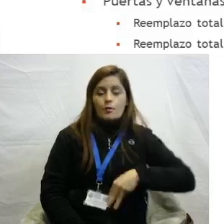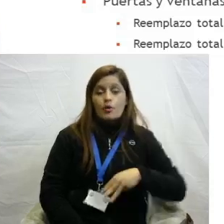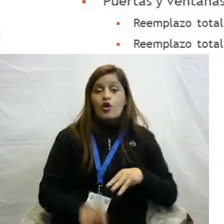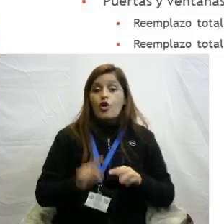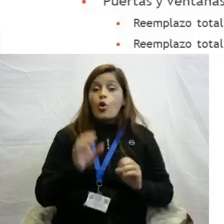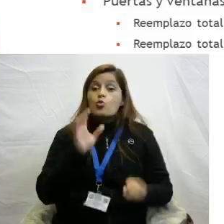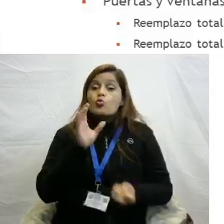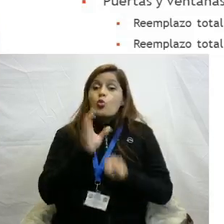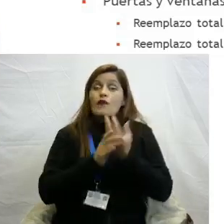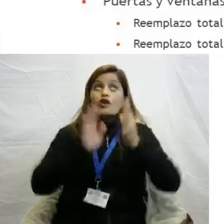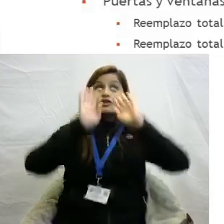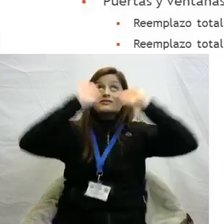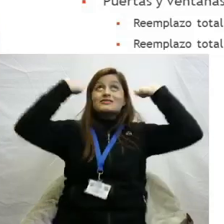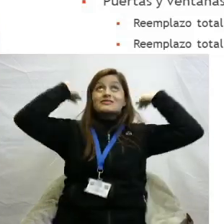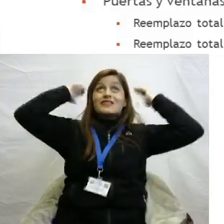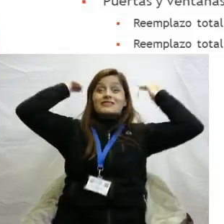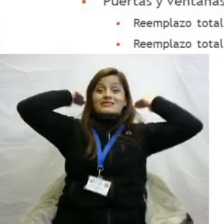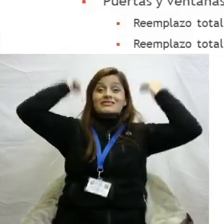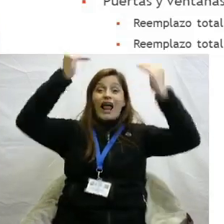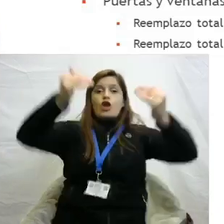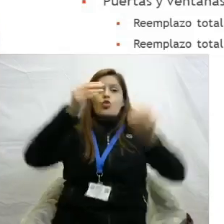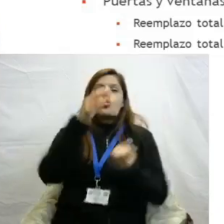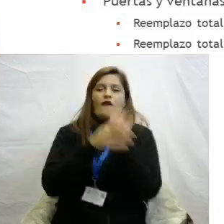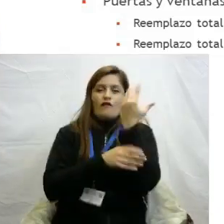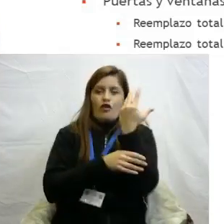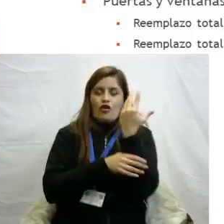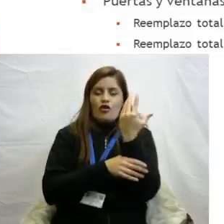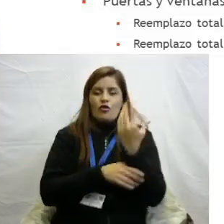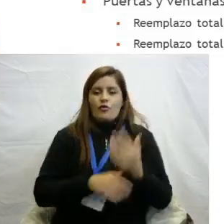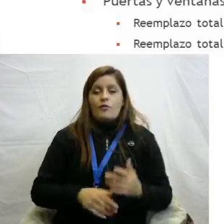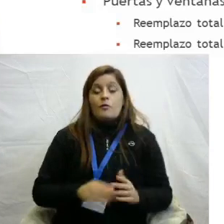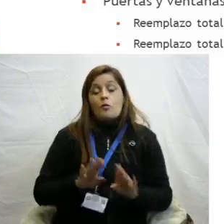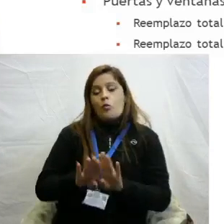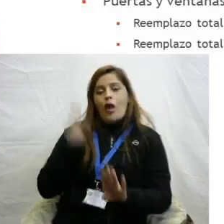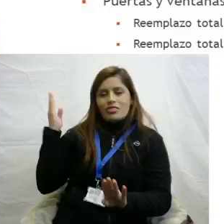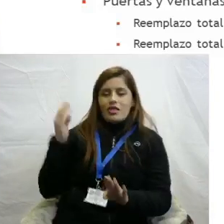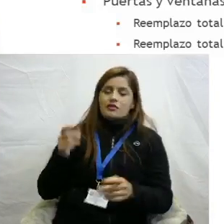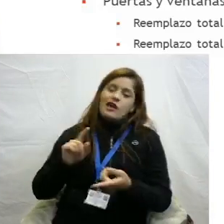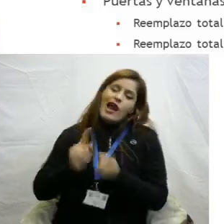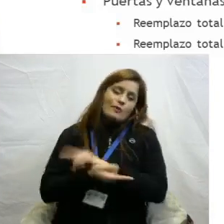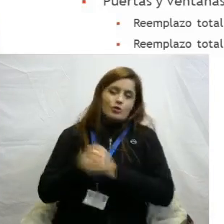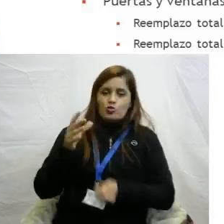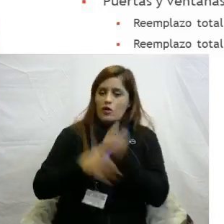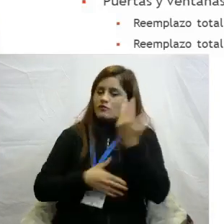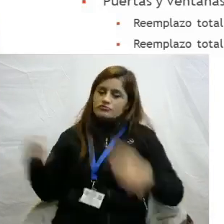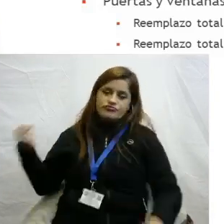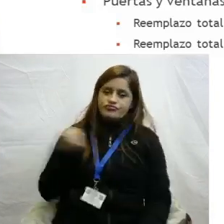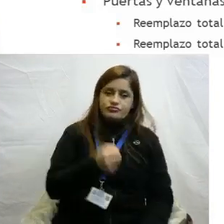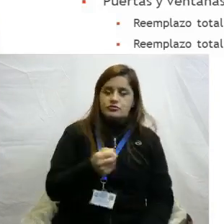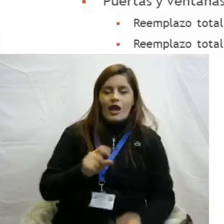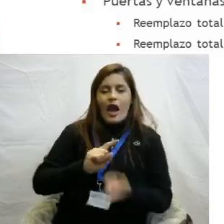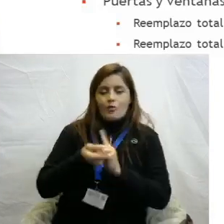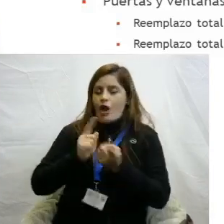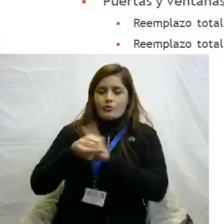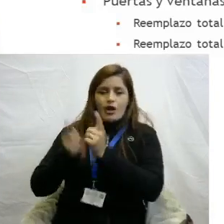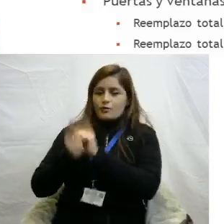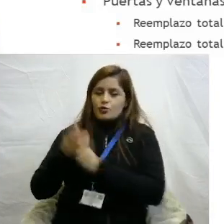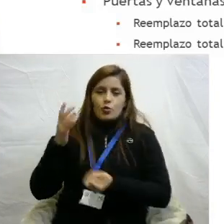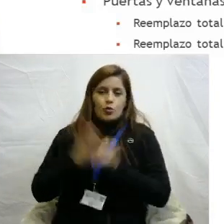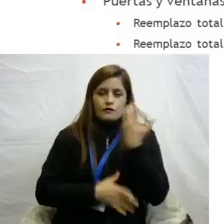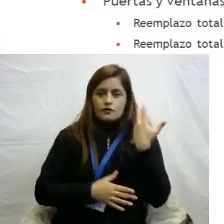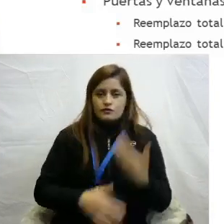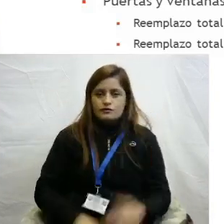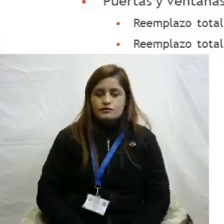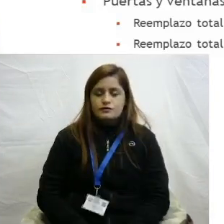nuevo revestimiento. Y en las puertas ventanas, bueno, el reemplazo total, la verdad, de puertas y